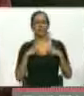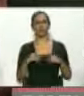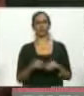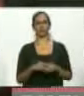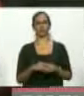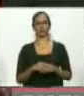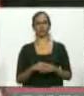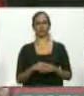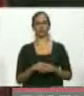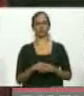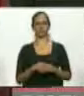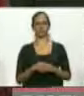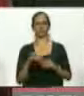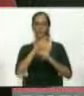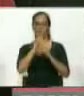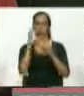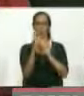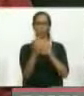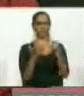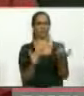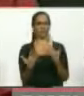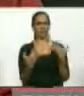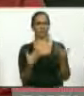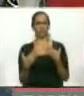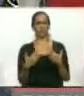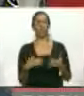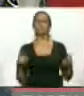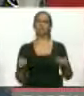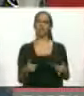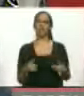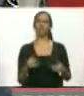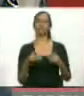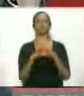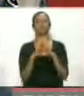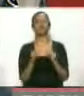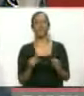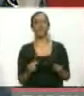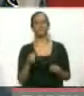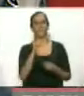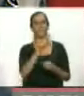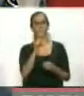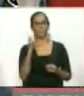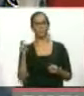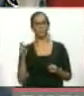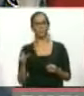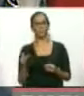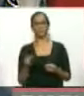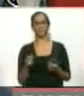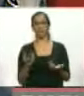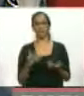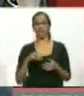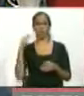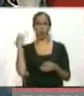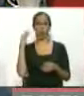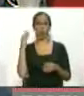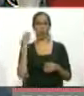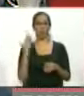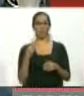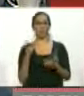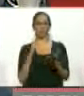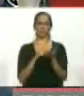interculturalidad claro y de vida y del esfuerzo de todo eso es de esas personas que en el caso de colores que llegaron como